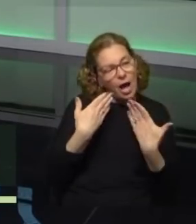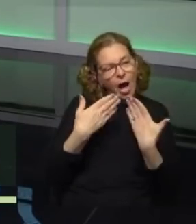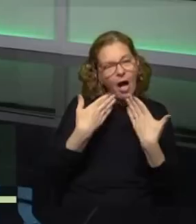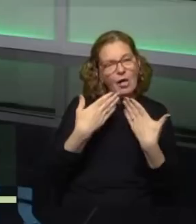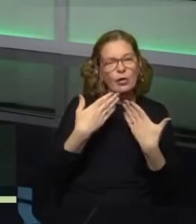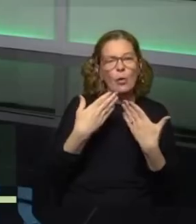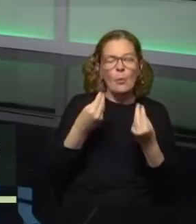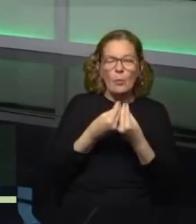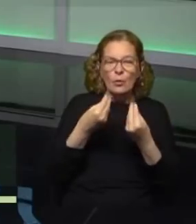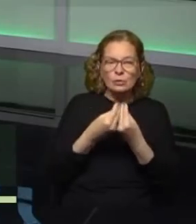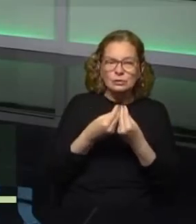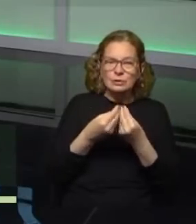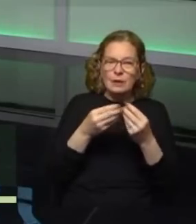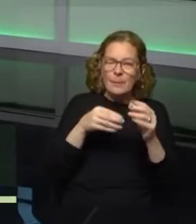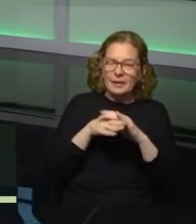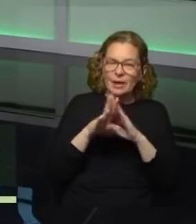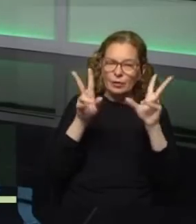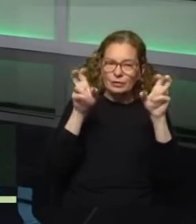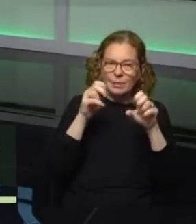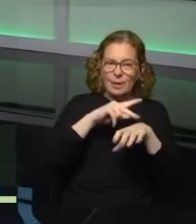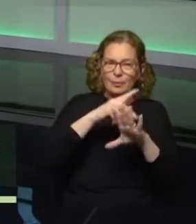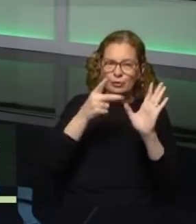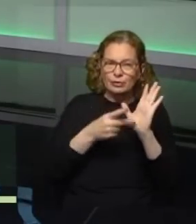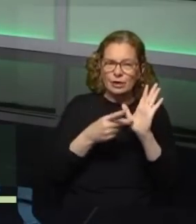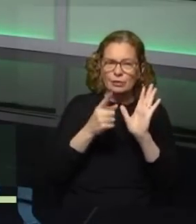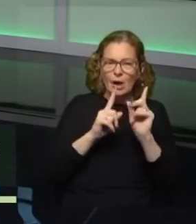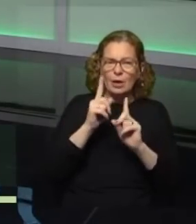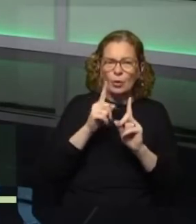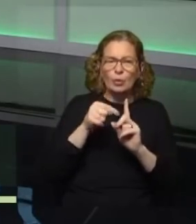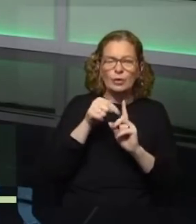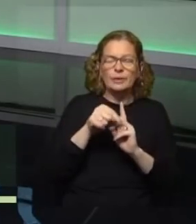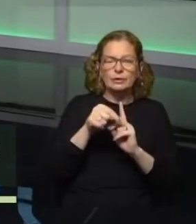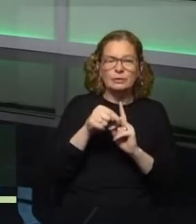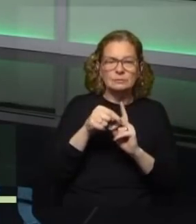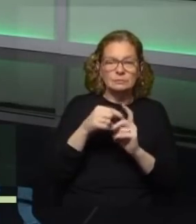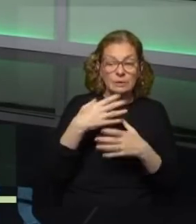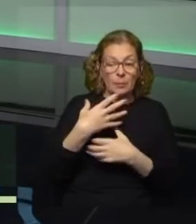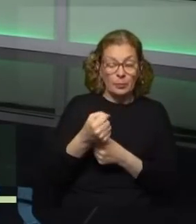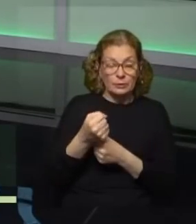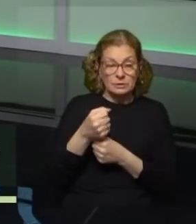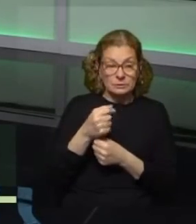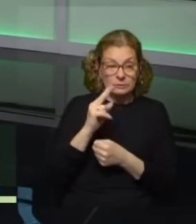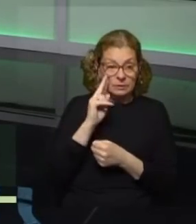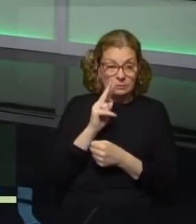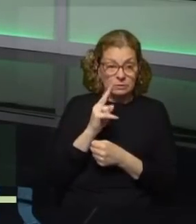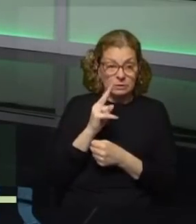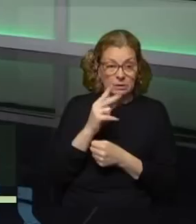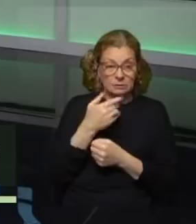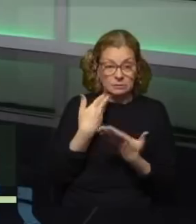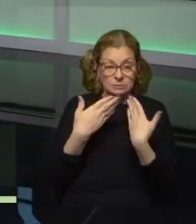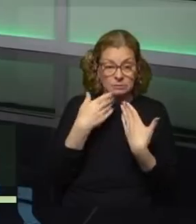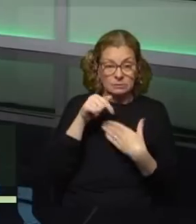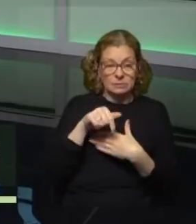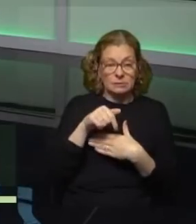conversatorio se abordaron estos proyectos por lo menos algunos de estos emprendimientos que estamos abordando